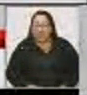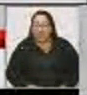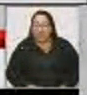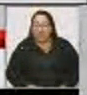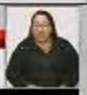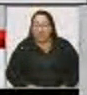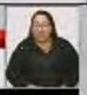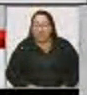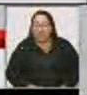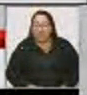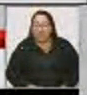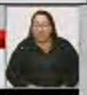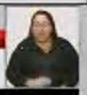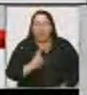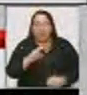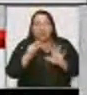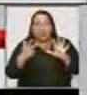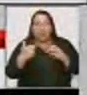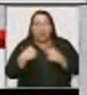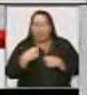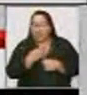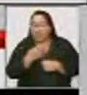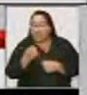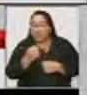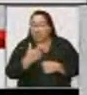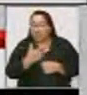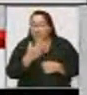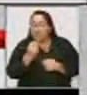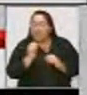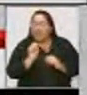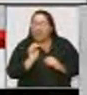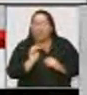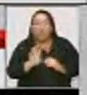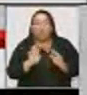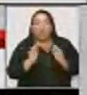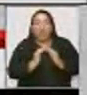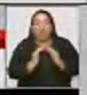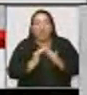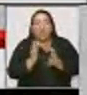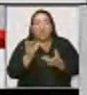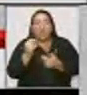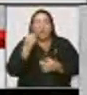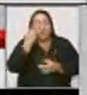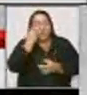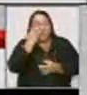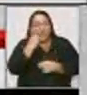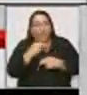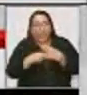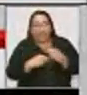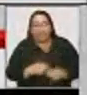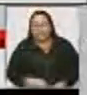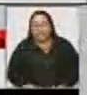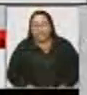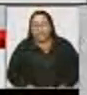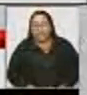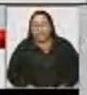intercultural. Al 2018 se cuenta con 434 casas de espera maternas a nivel